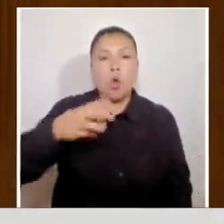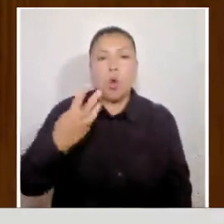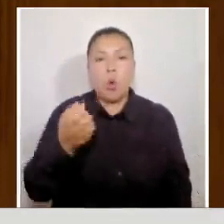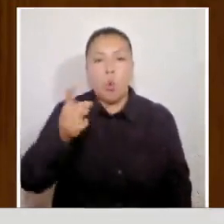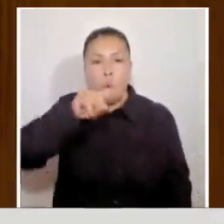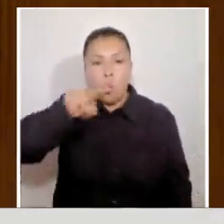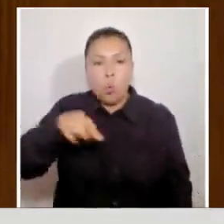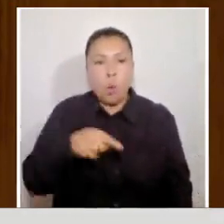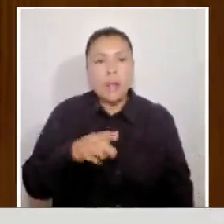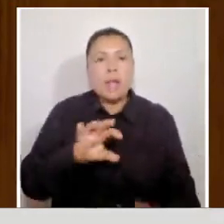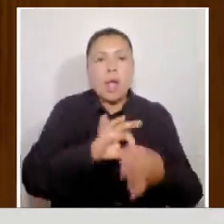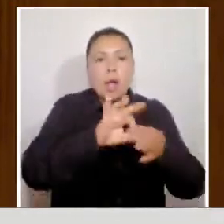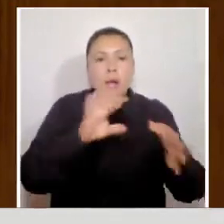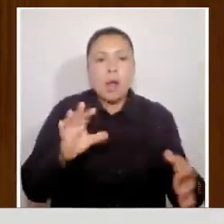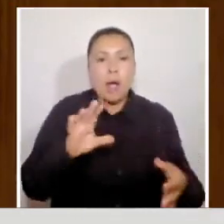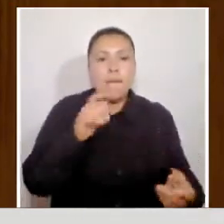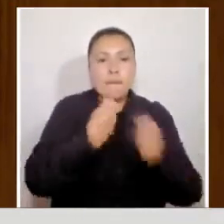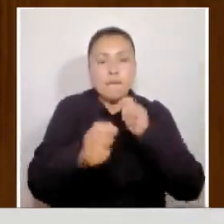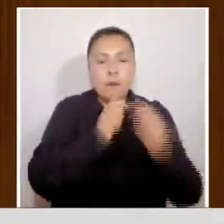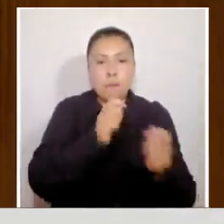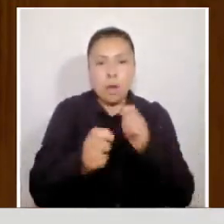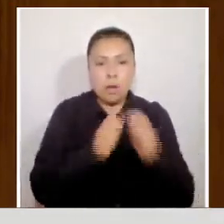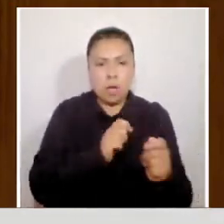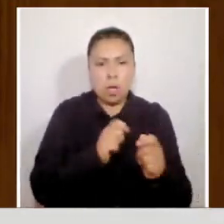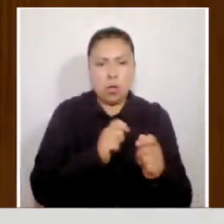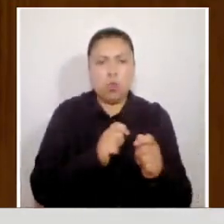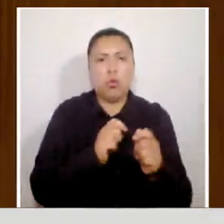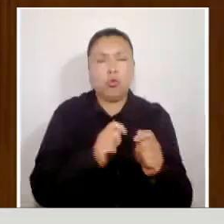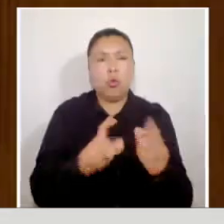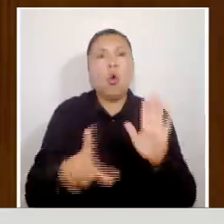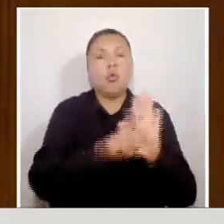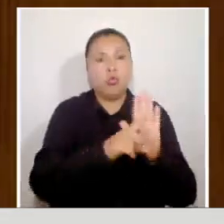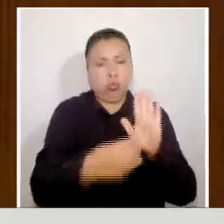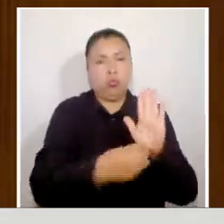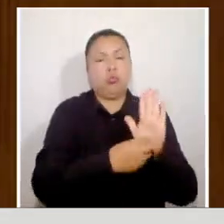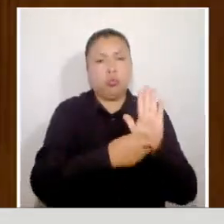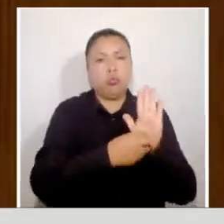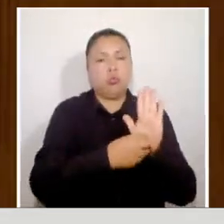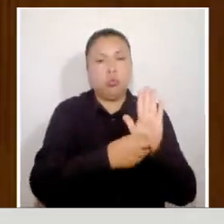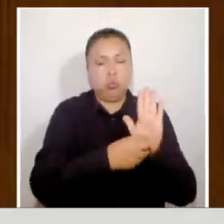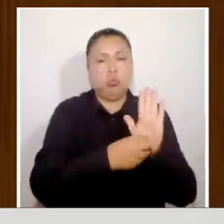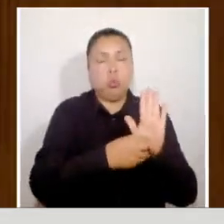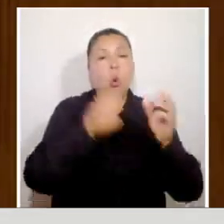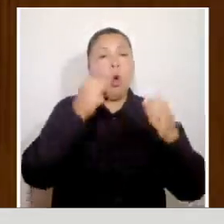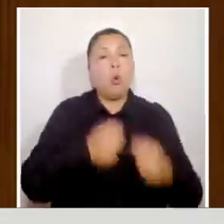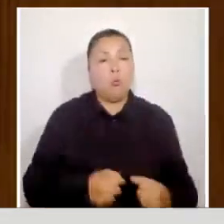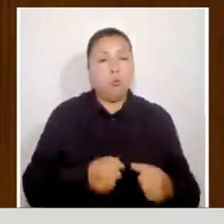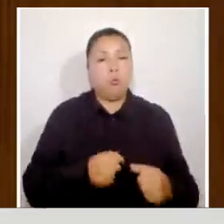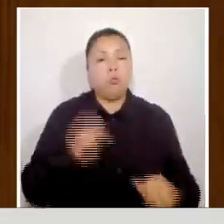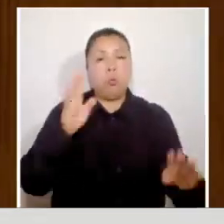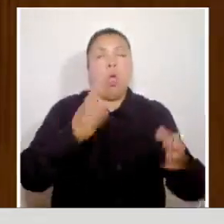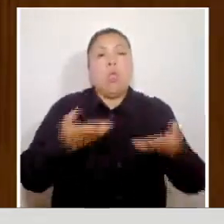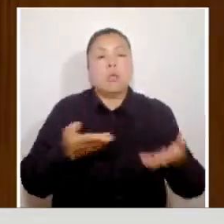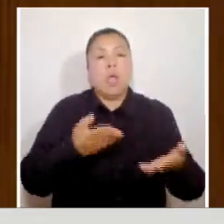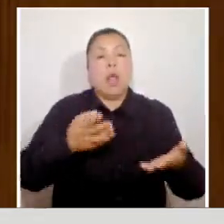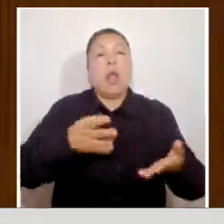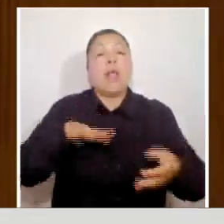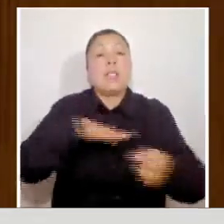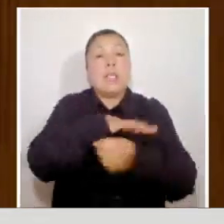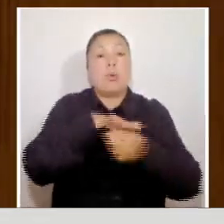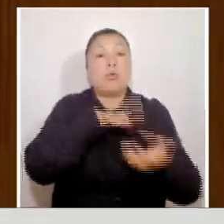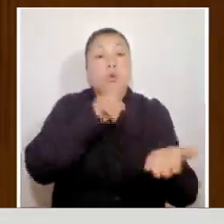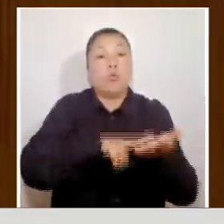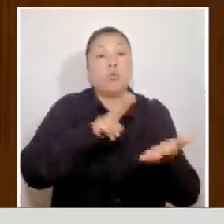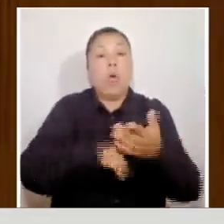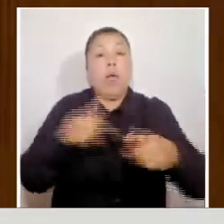peligro si se acoge legislativamente pues puede servir para ocultar casos reales de abuso